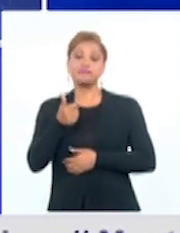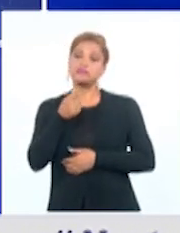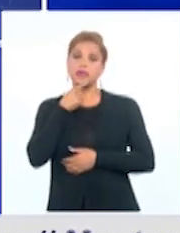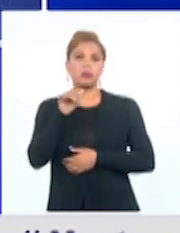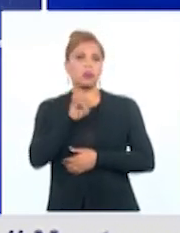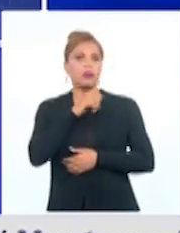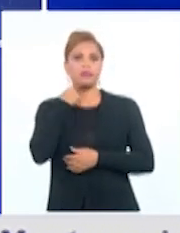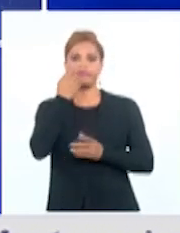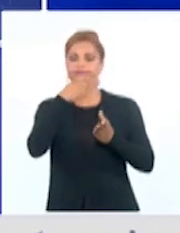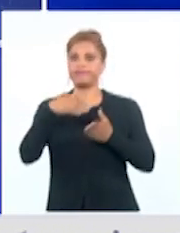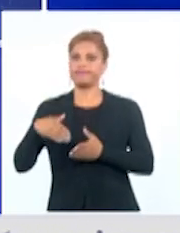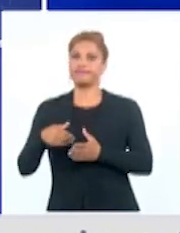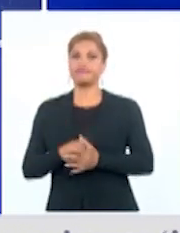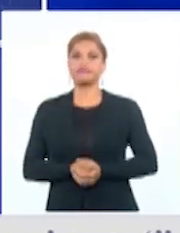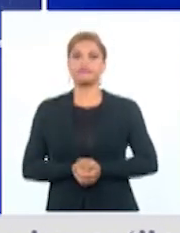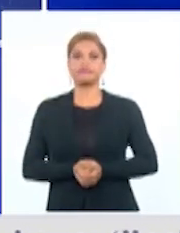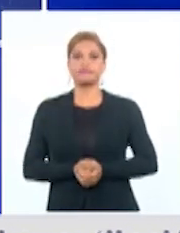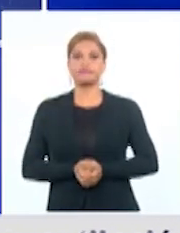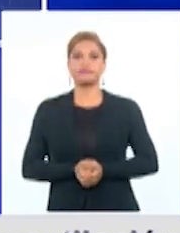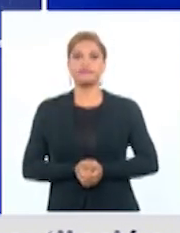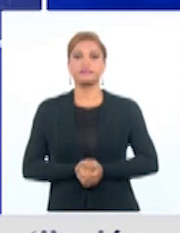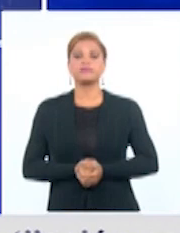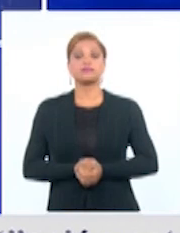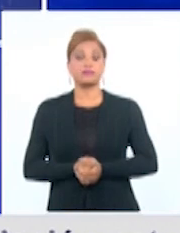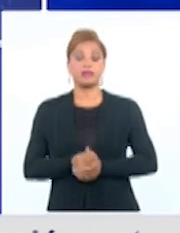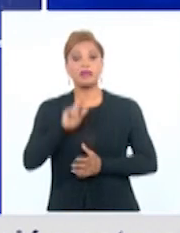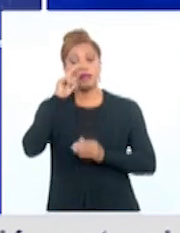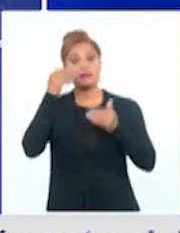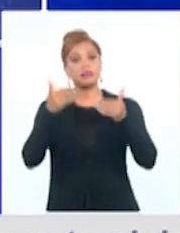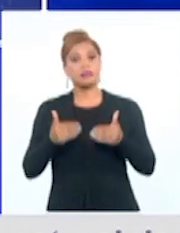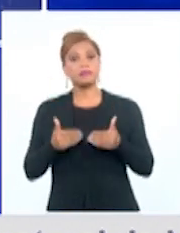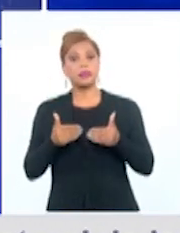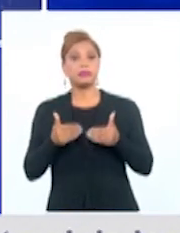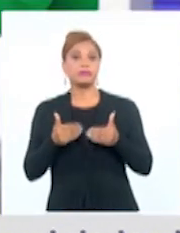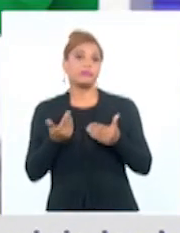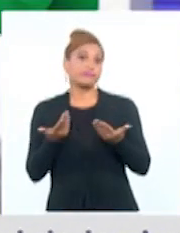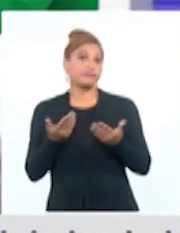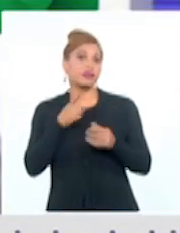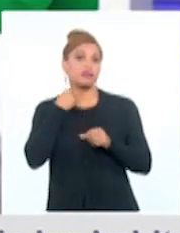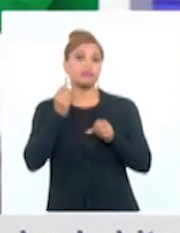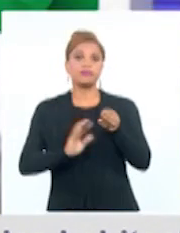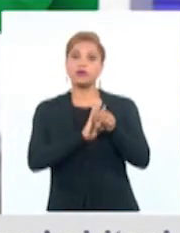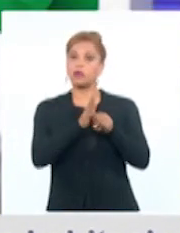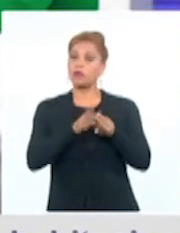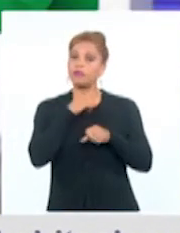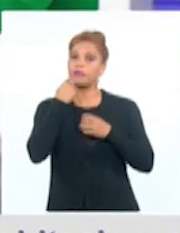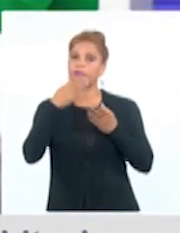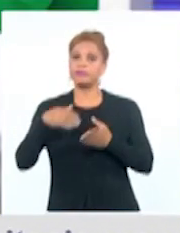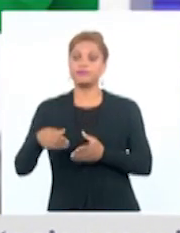decir que era sano. Yo decía, y me lo